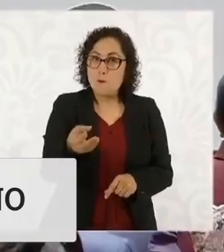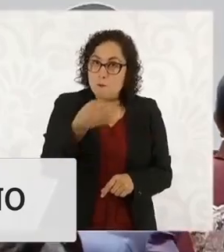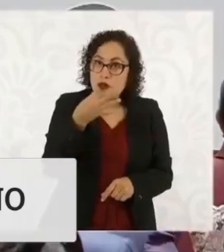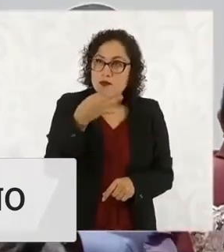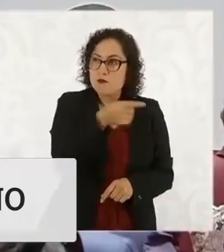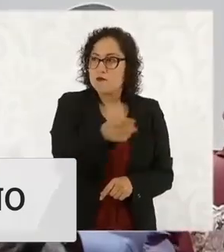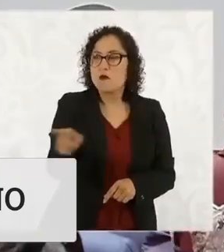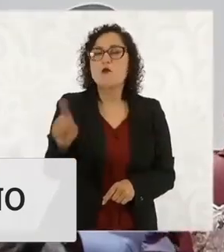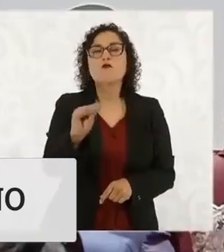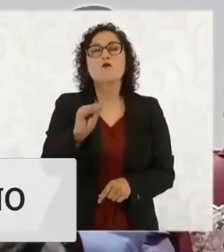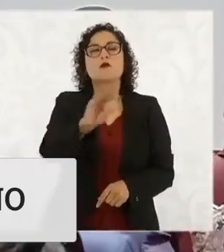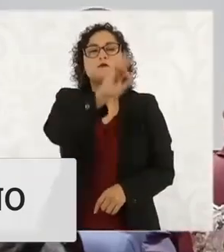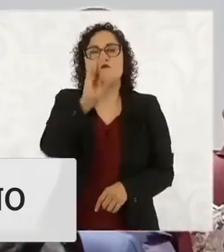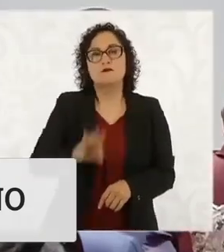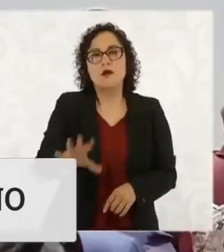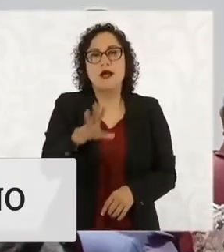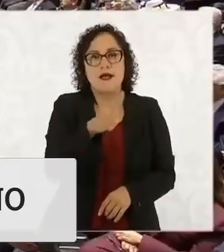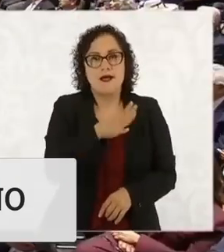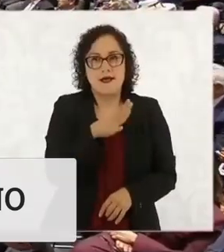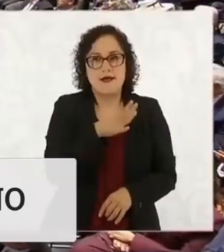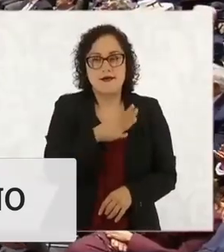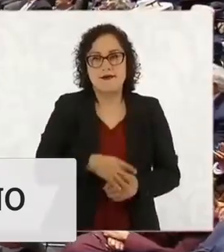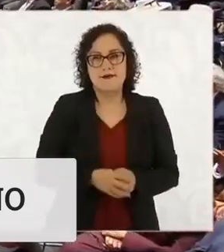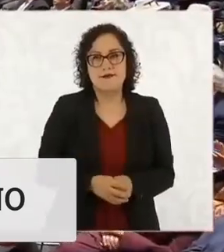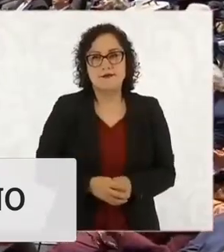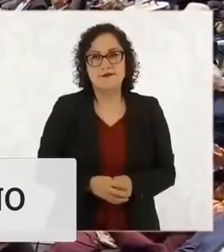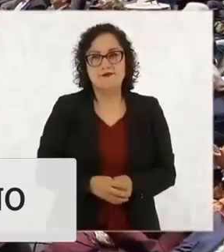abasto. Para ello,